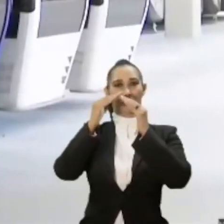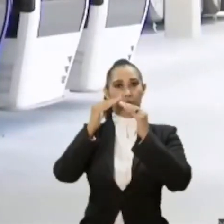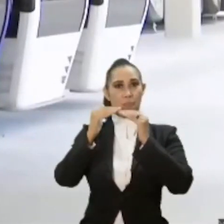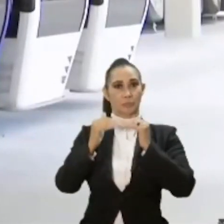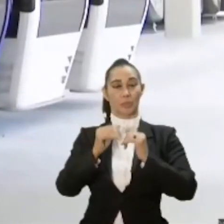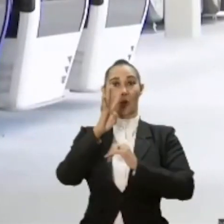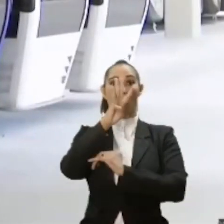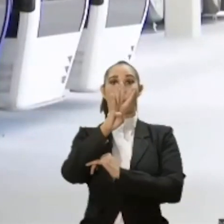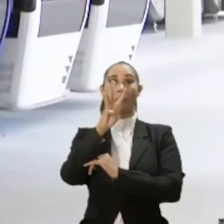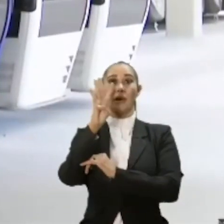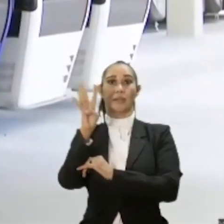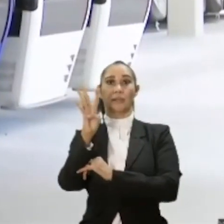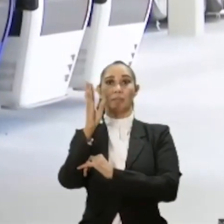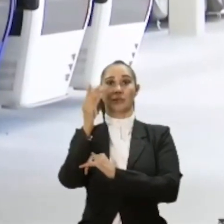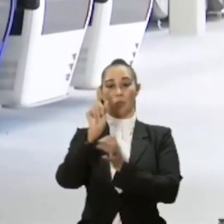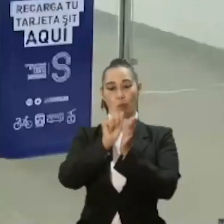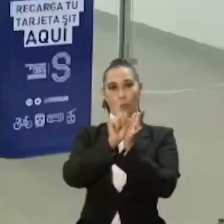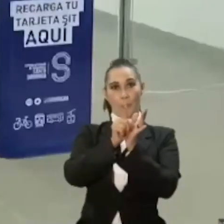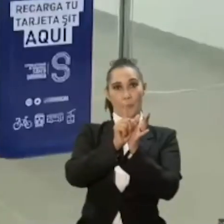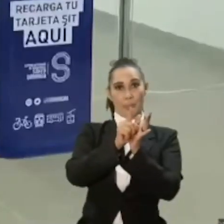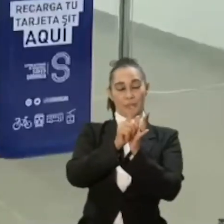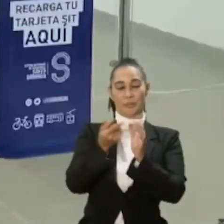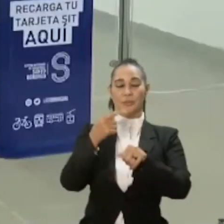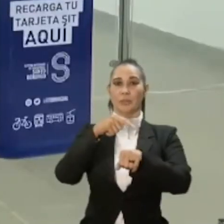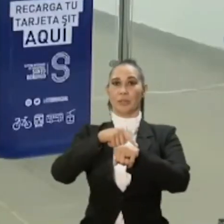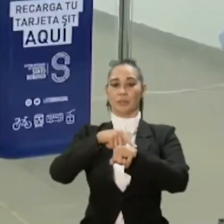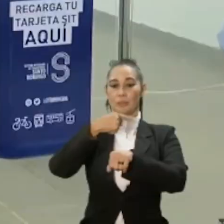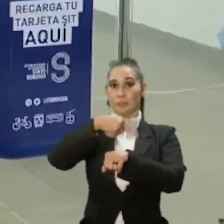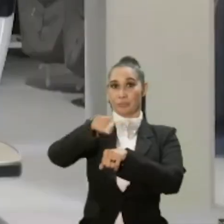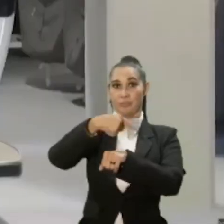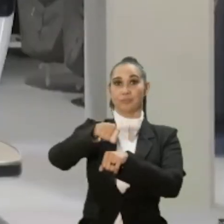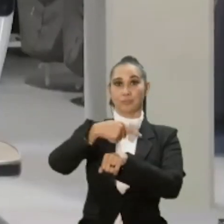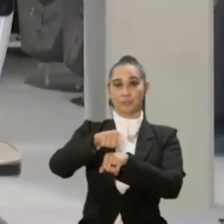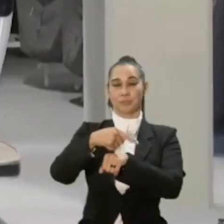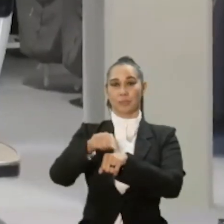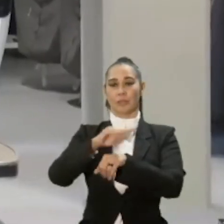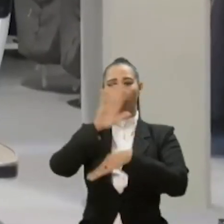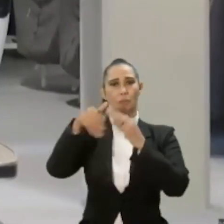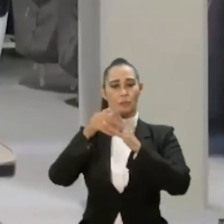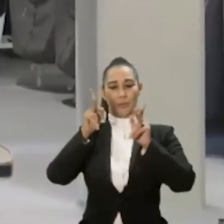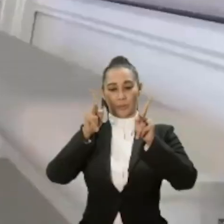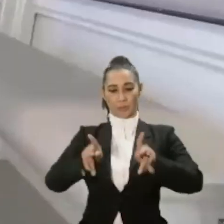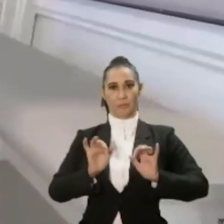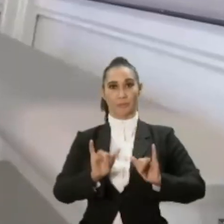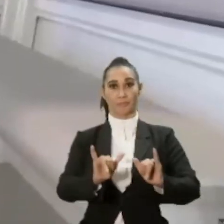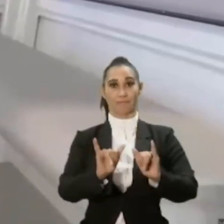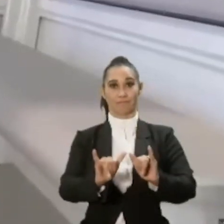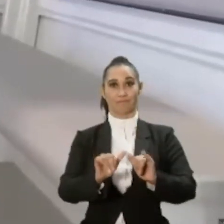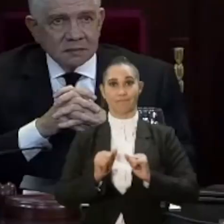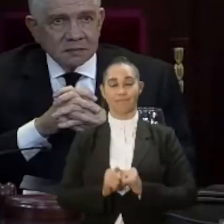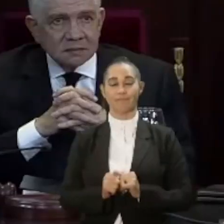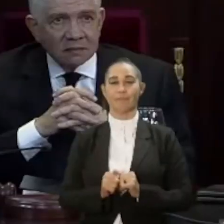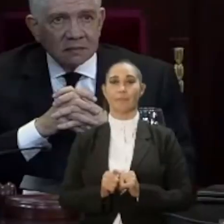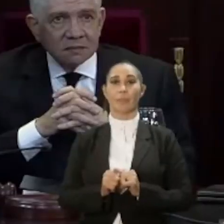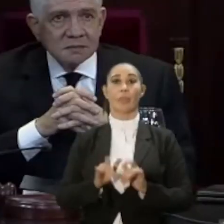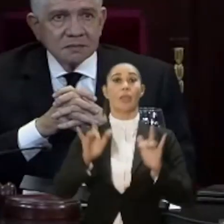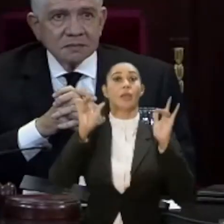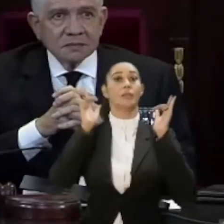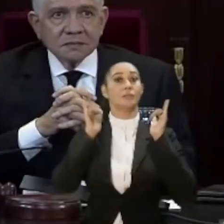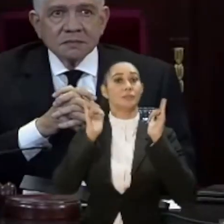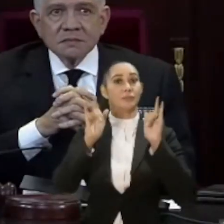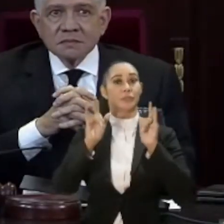en 45 minutos promedio el tiempo de transporte de los habitantes de ese municipio. En